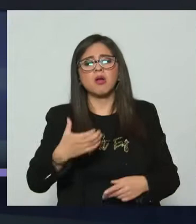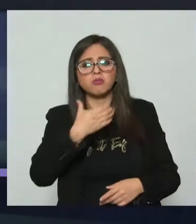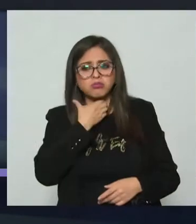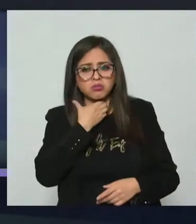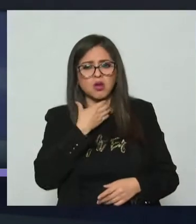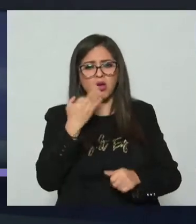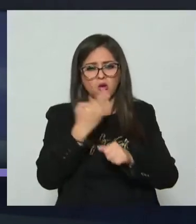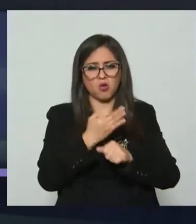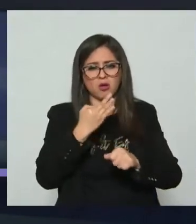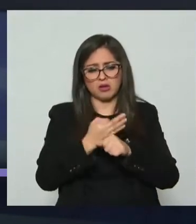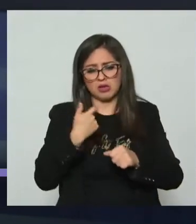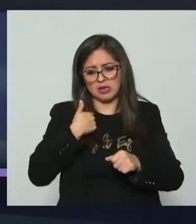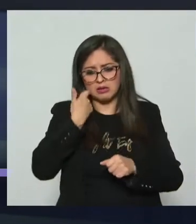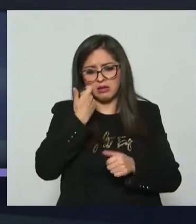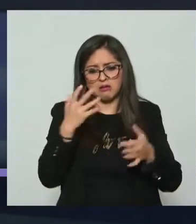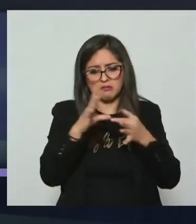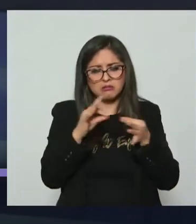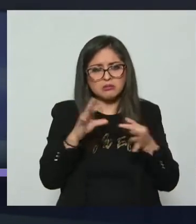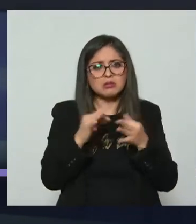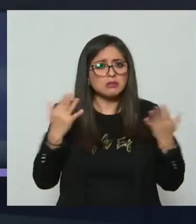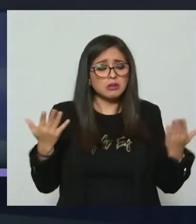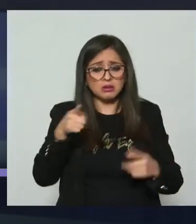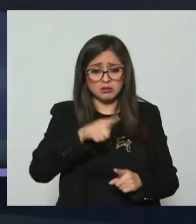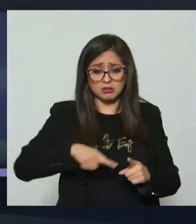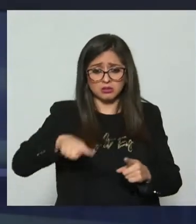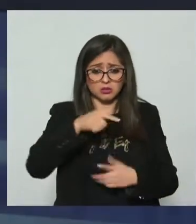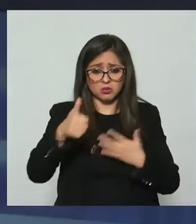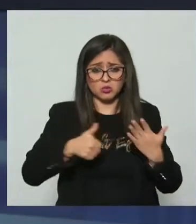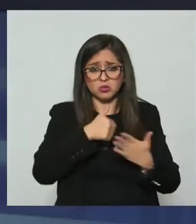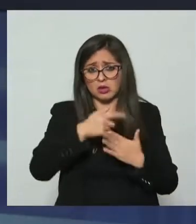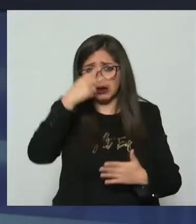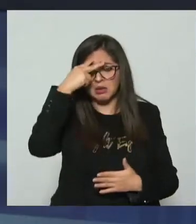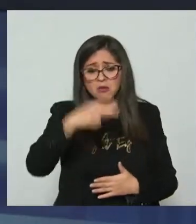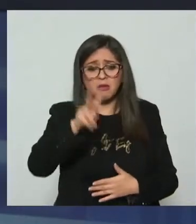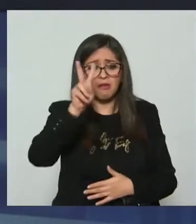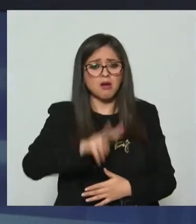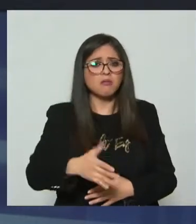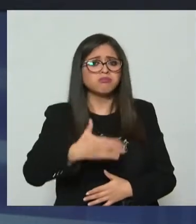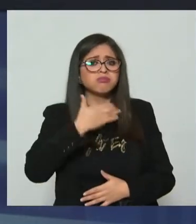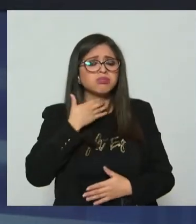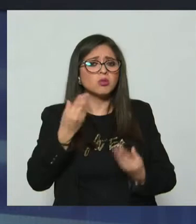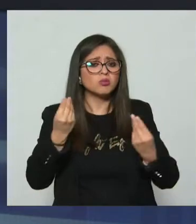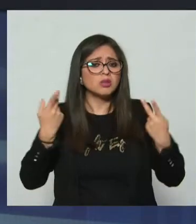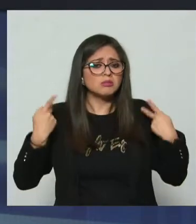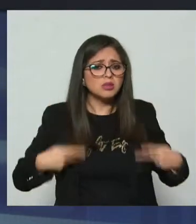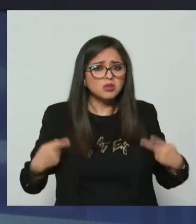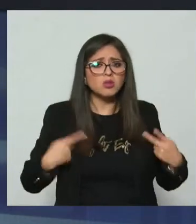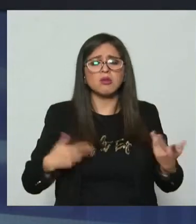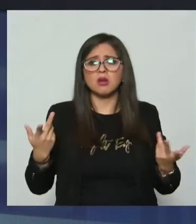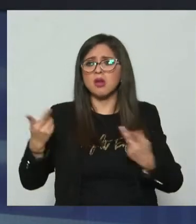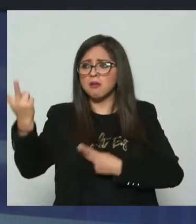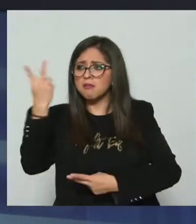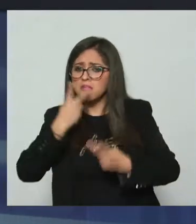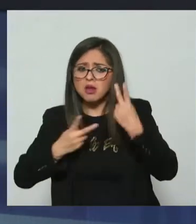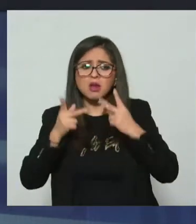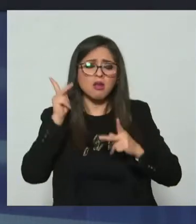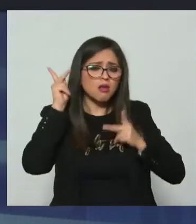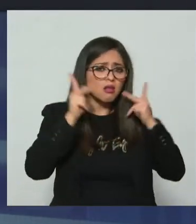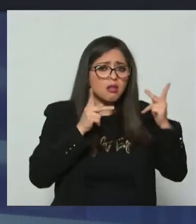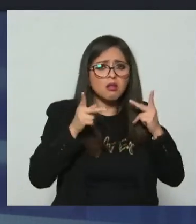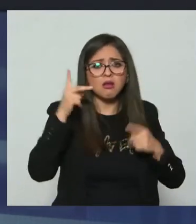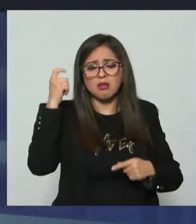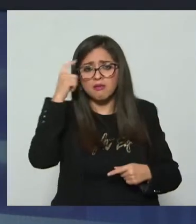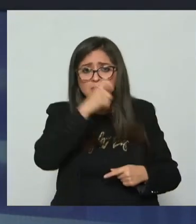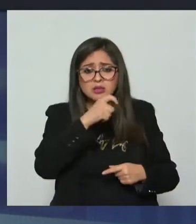punto que tenemos que dejar muy claro, que en la ciudad ya no cabemos, que hace mucho, que hay mucha gente y que viene mucha gente y demás. La población de la